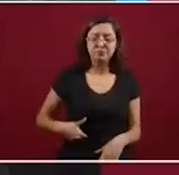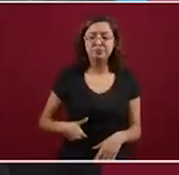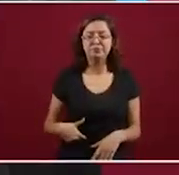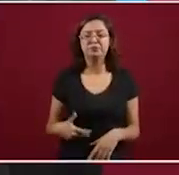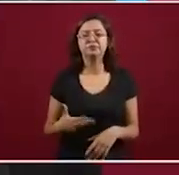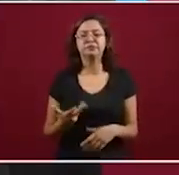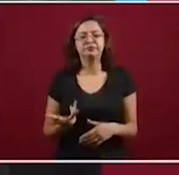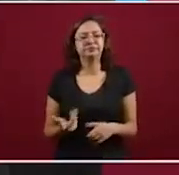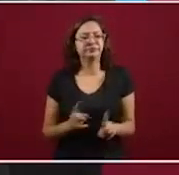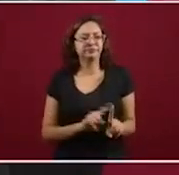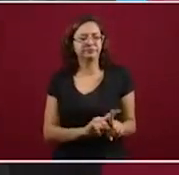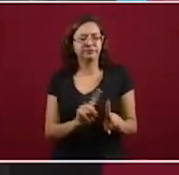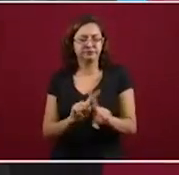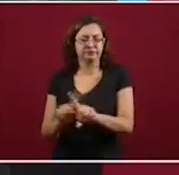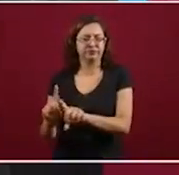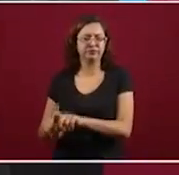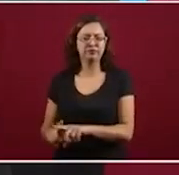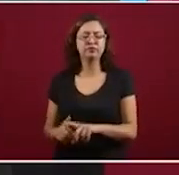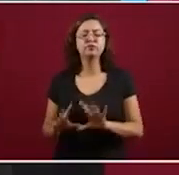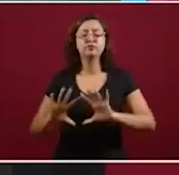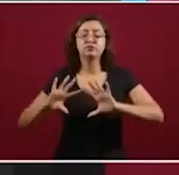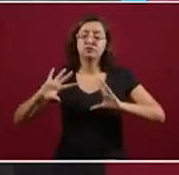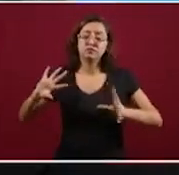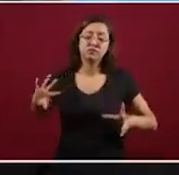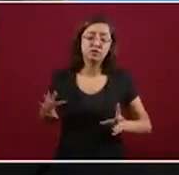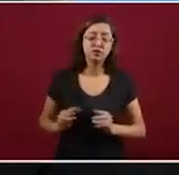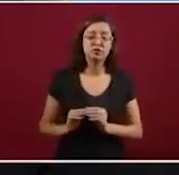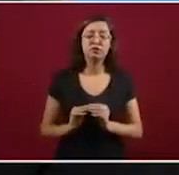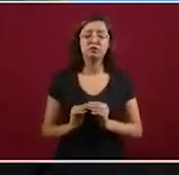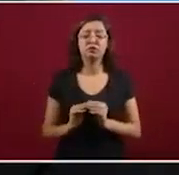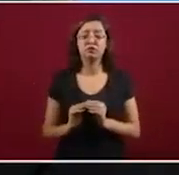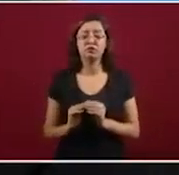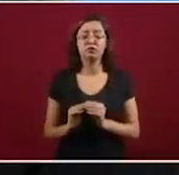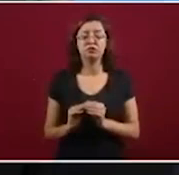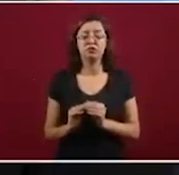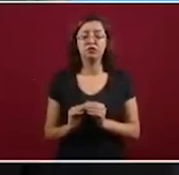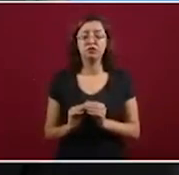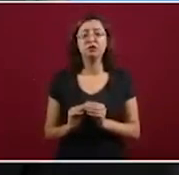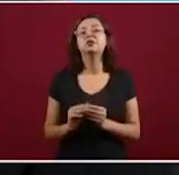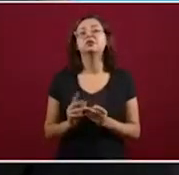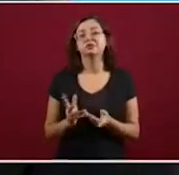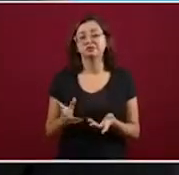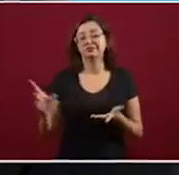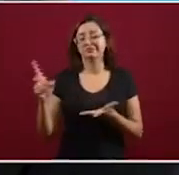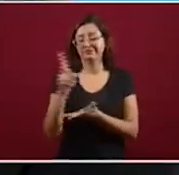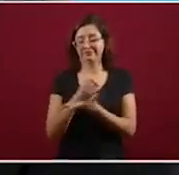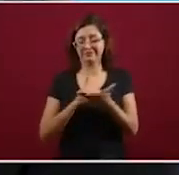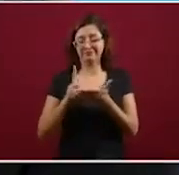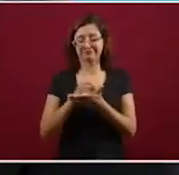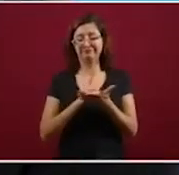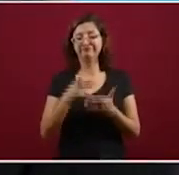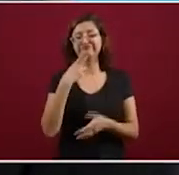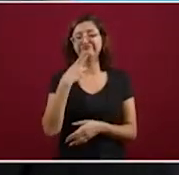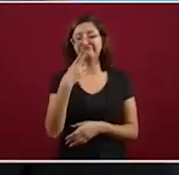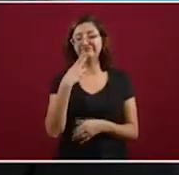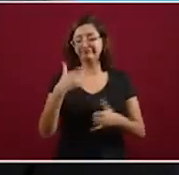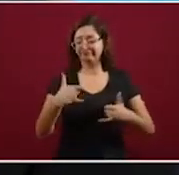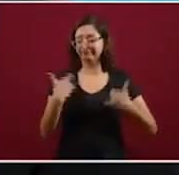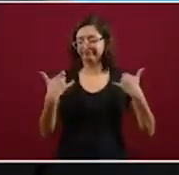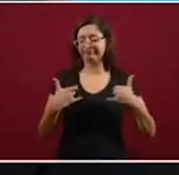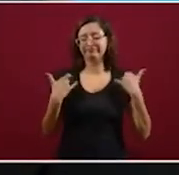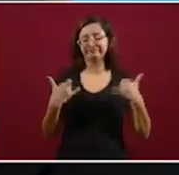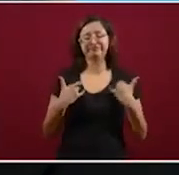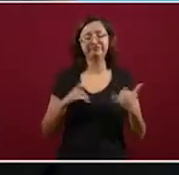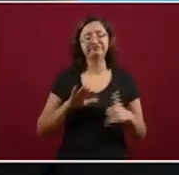y en conjunto son la primera causa de muerte en los jóvenes la